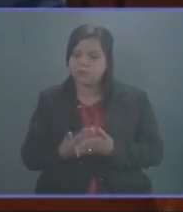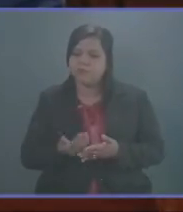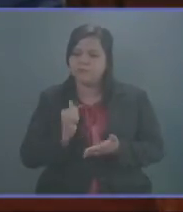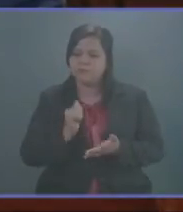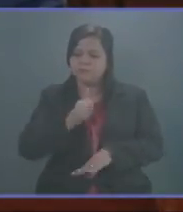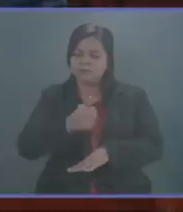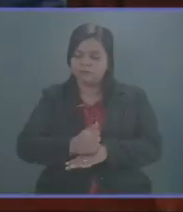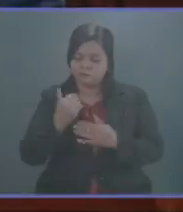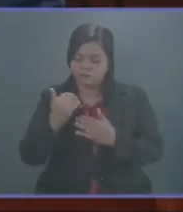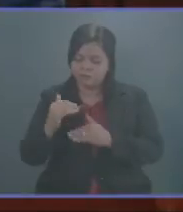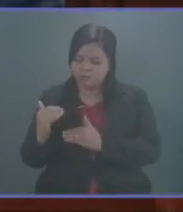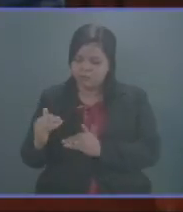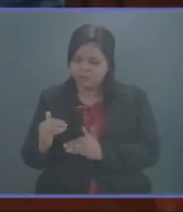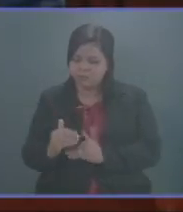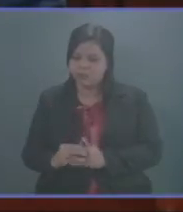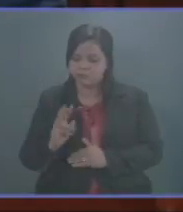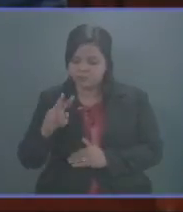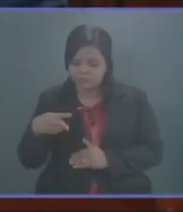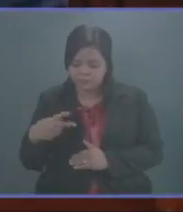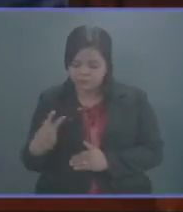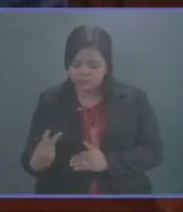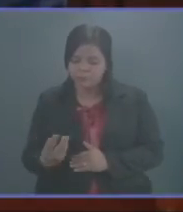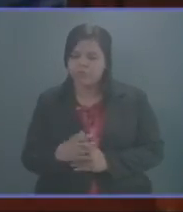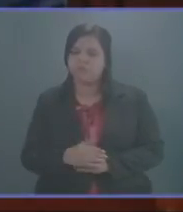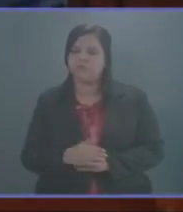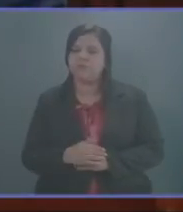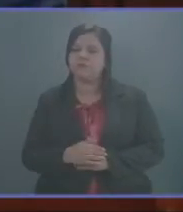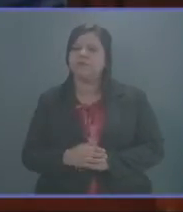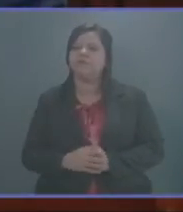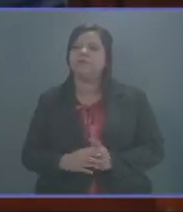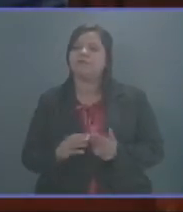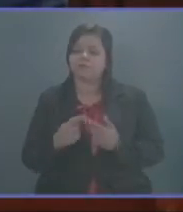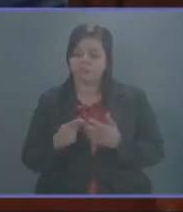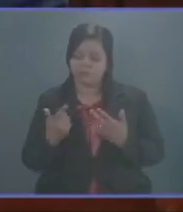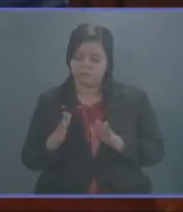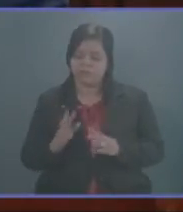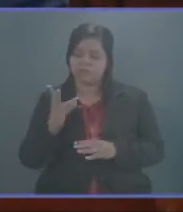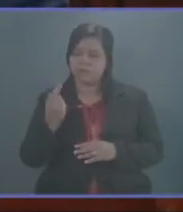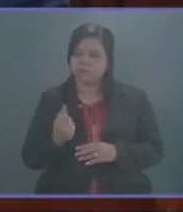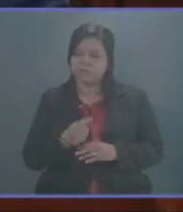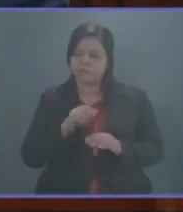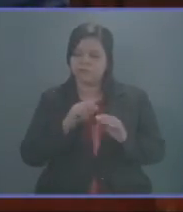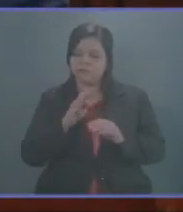delimitar su municipio. Romano II, casos puntuales, con número de referencia